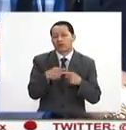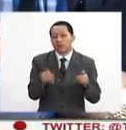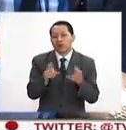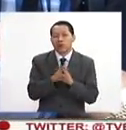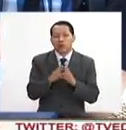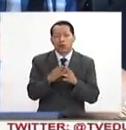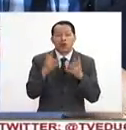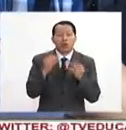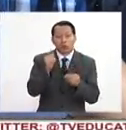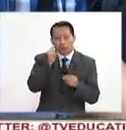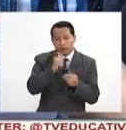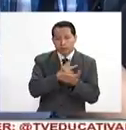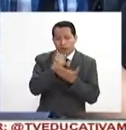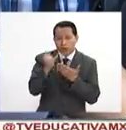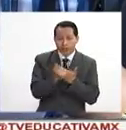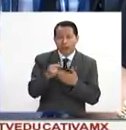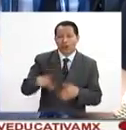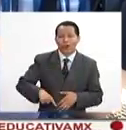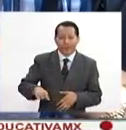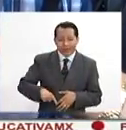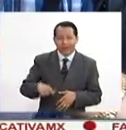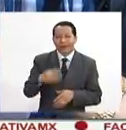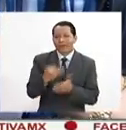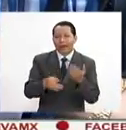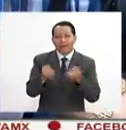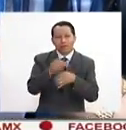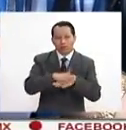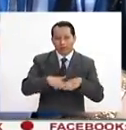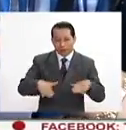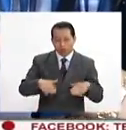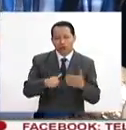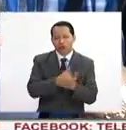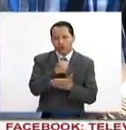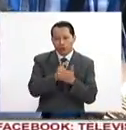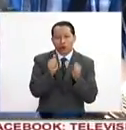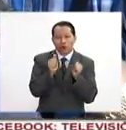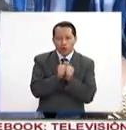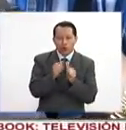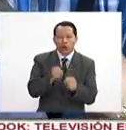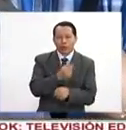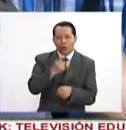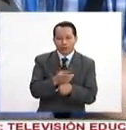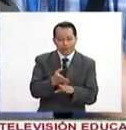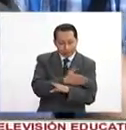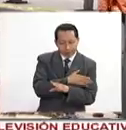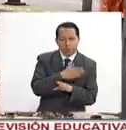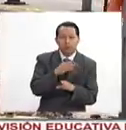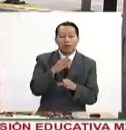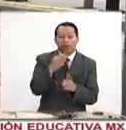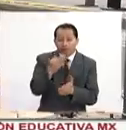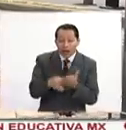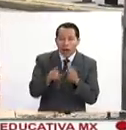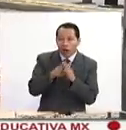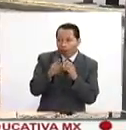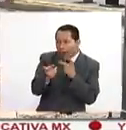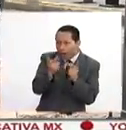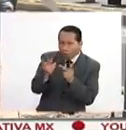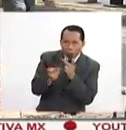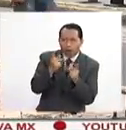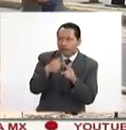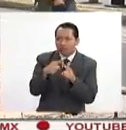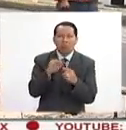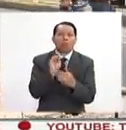en muchos de sus proyectos, el gobierno no informa a los ciudadanos con oportunidad y no tiene oídos abiertos a sus inquietudes y